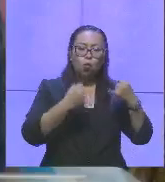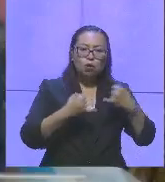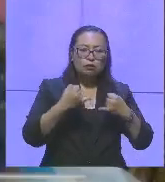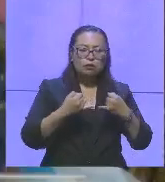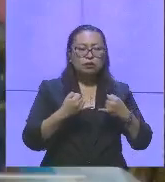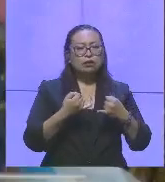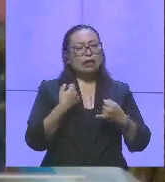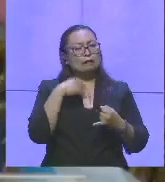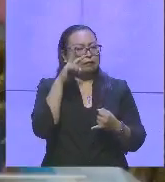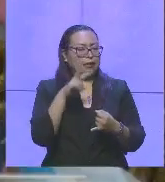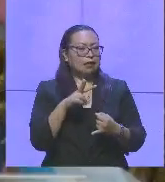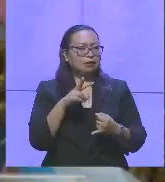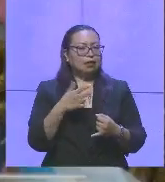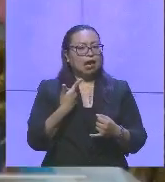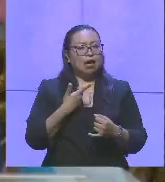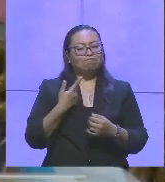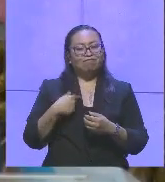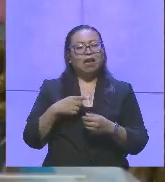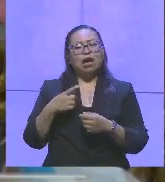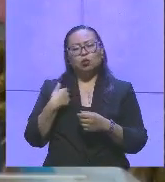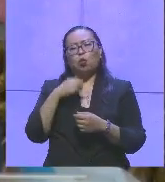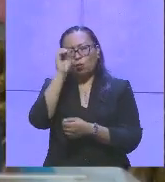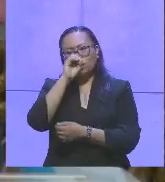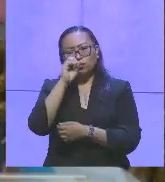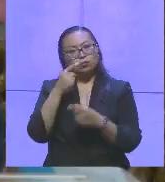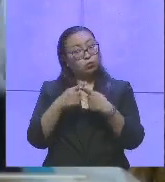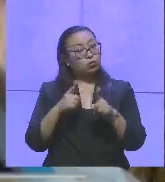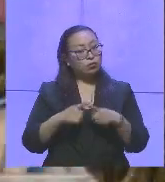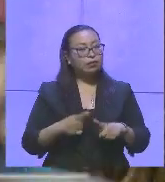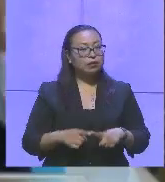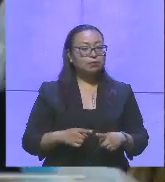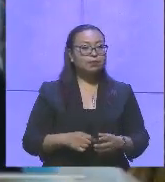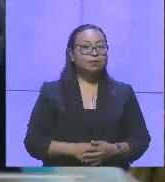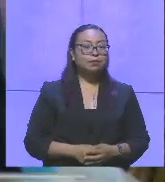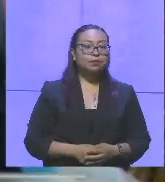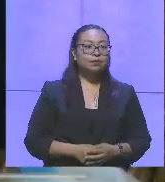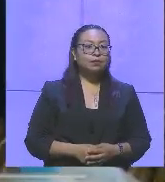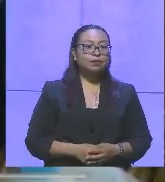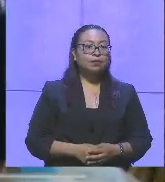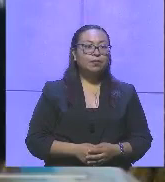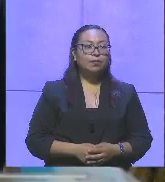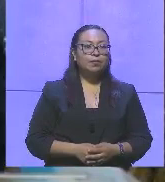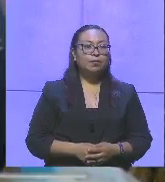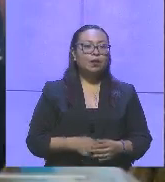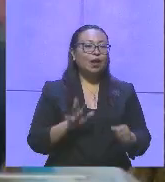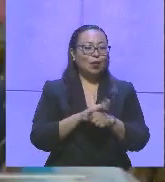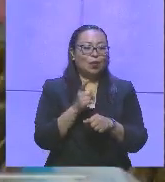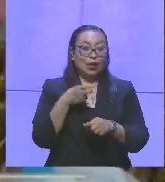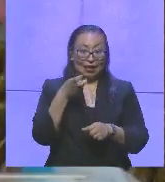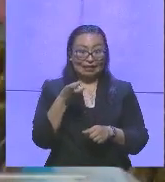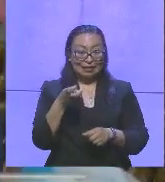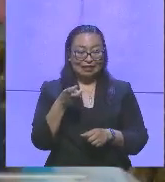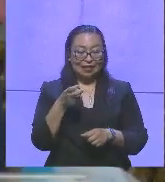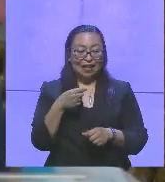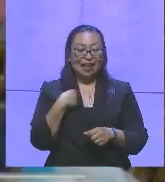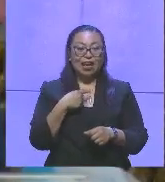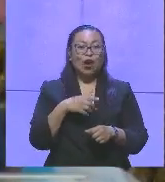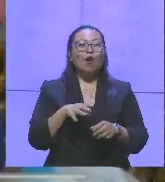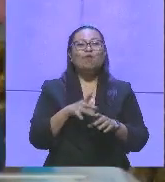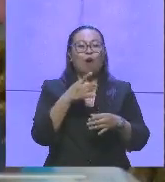la crítica es favorable, en la medida de que fue una sentencia que trascendió, en tanto